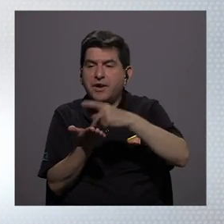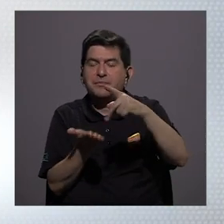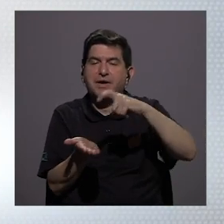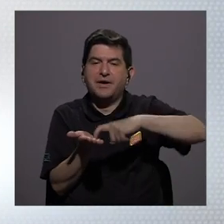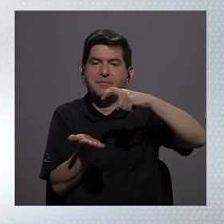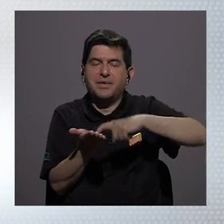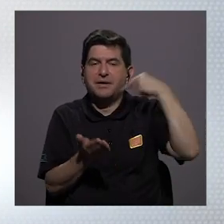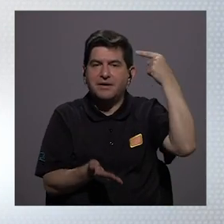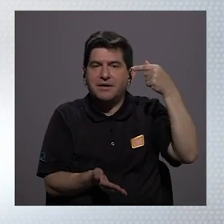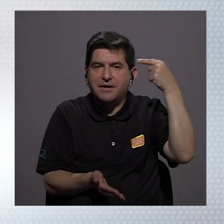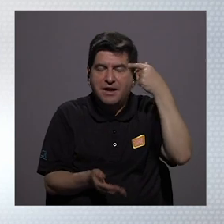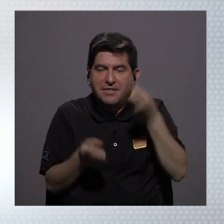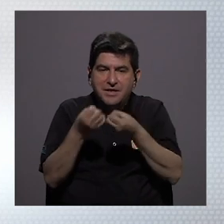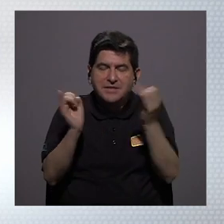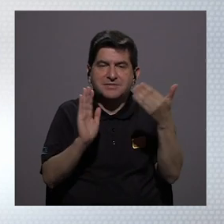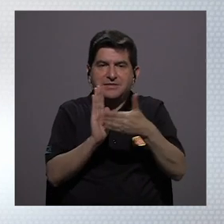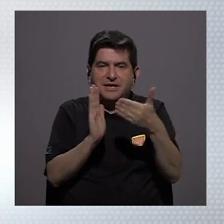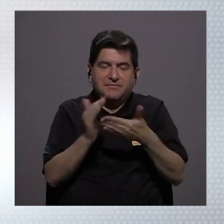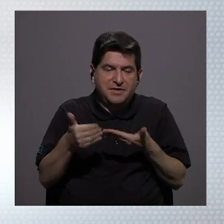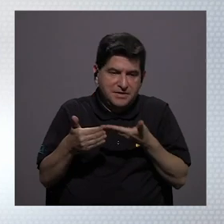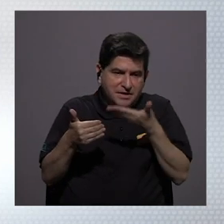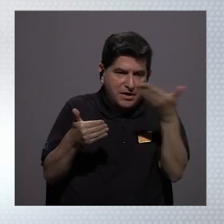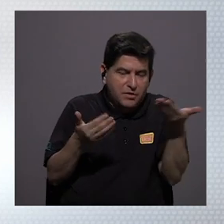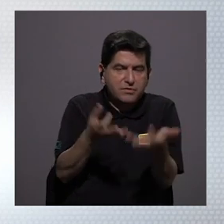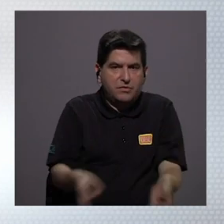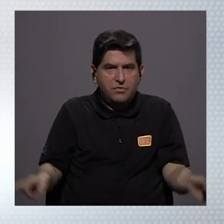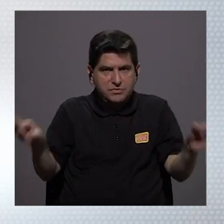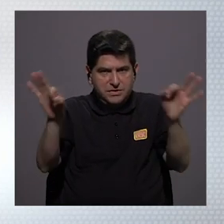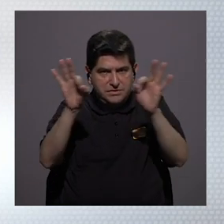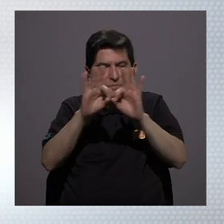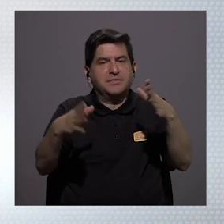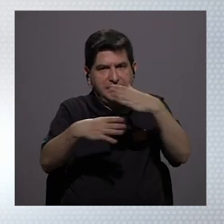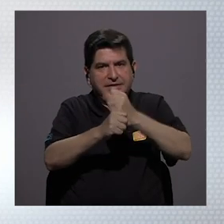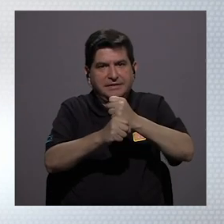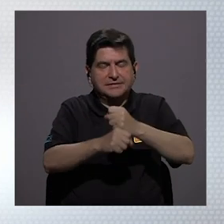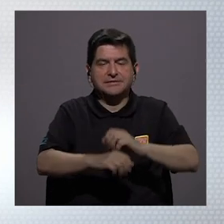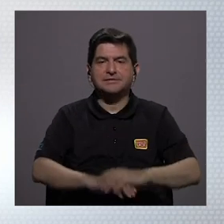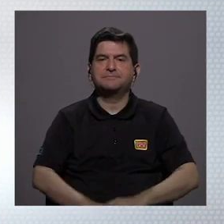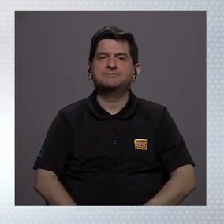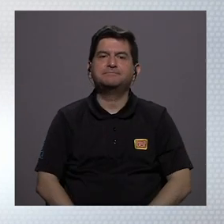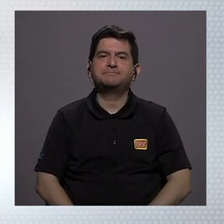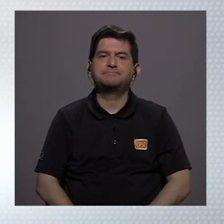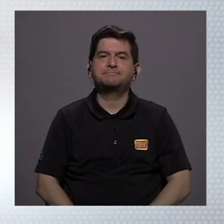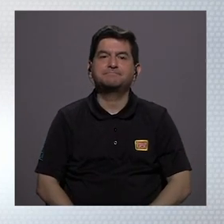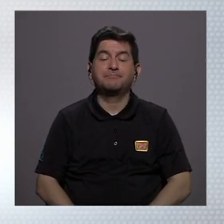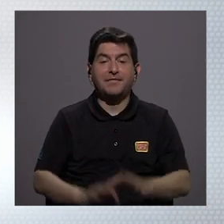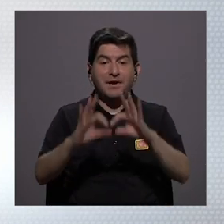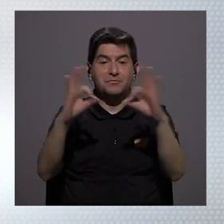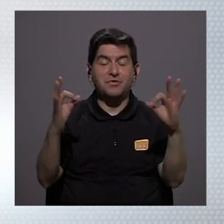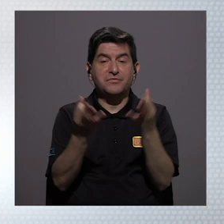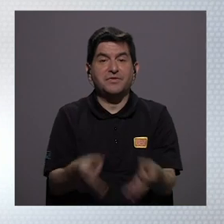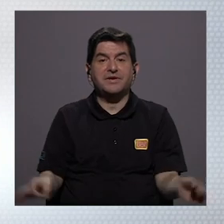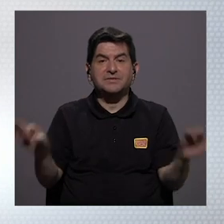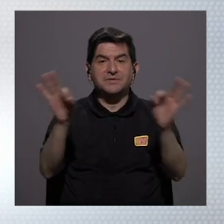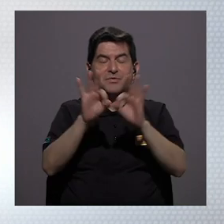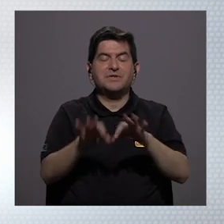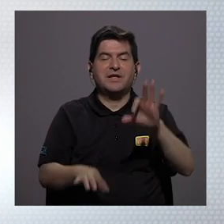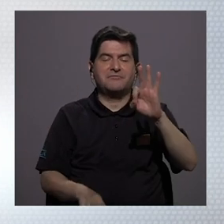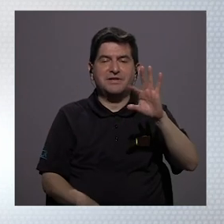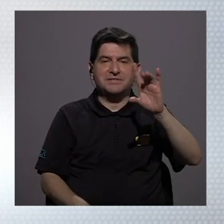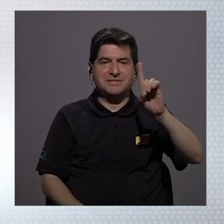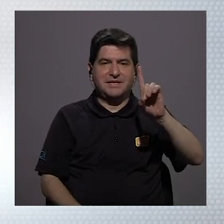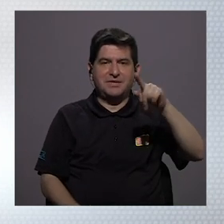déficits fiscales que tenemos sin sacrificar las cosas que realmente importantes deberíamos estar haciendo. bueno, de frase célebre el cierre de don